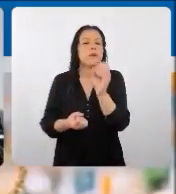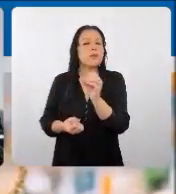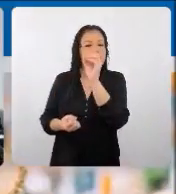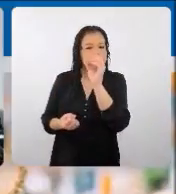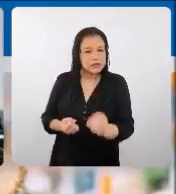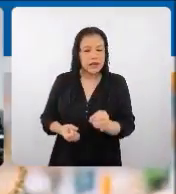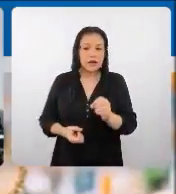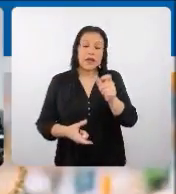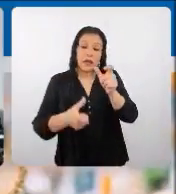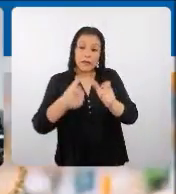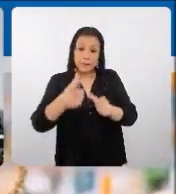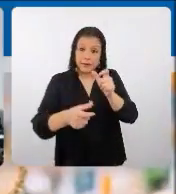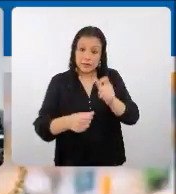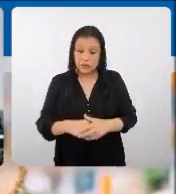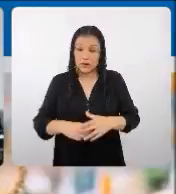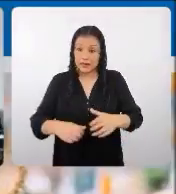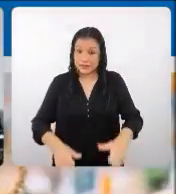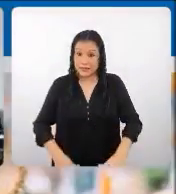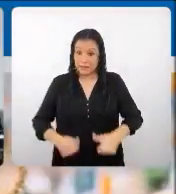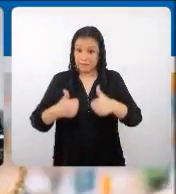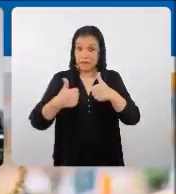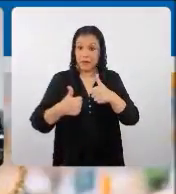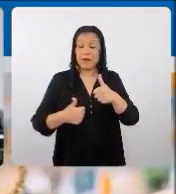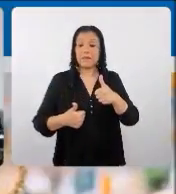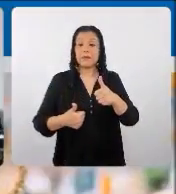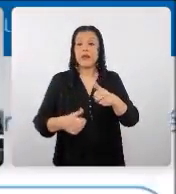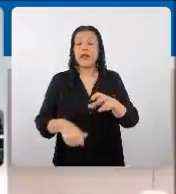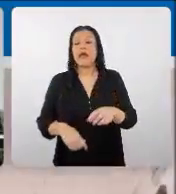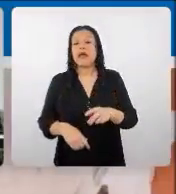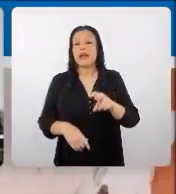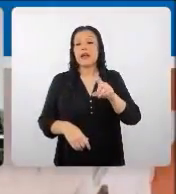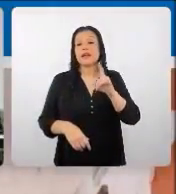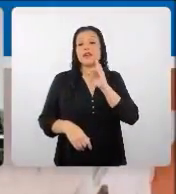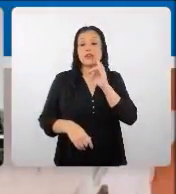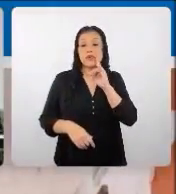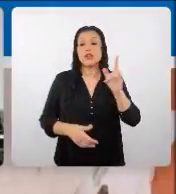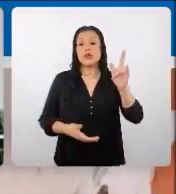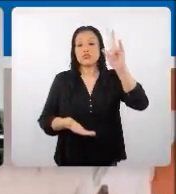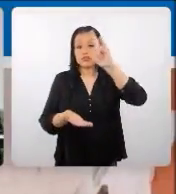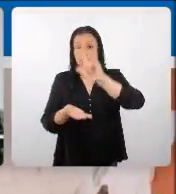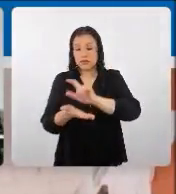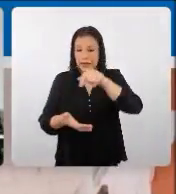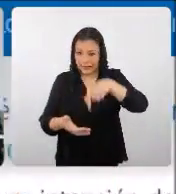de estadounidenses que estaban llegando a nuestro país antes de la pandemia.